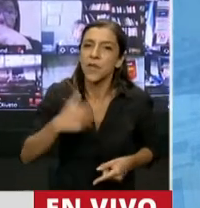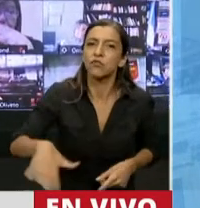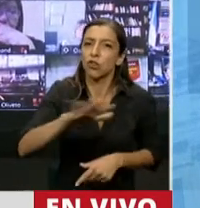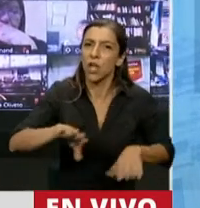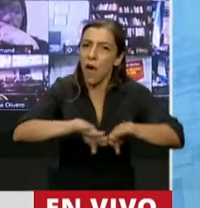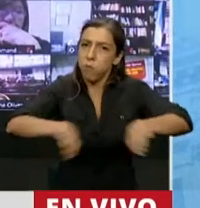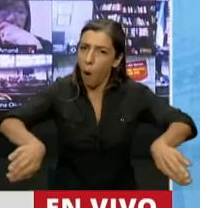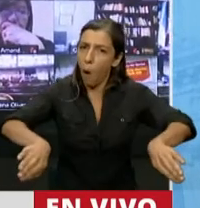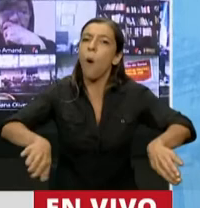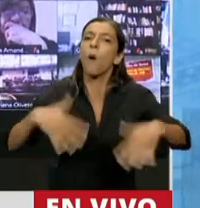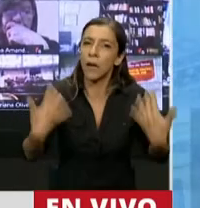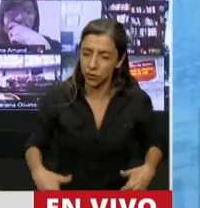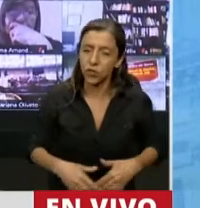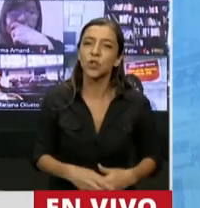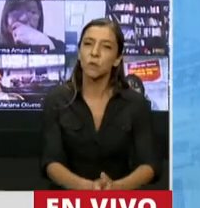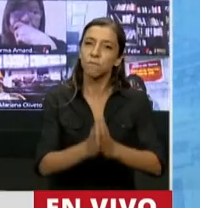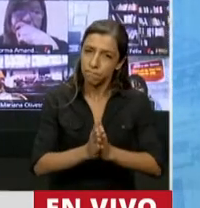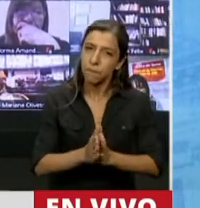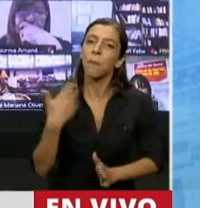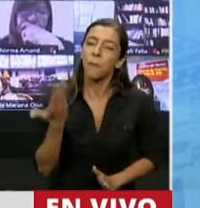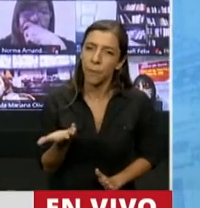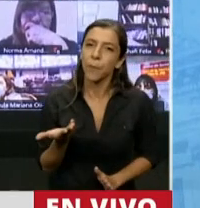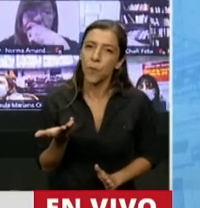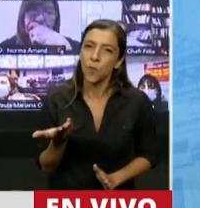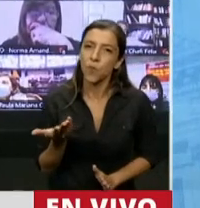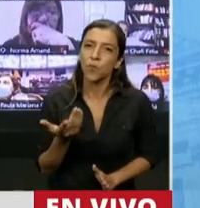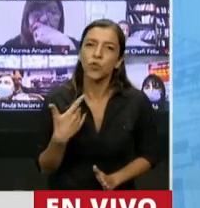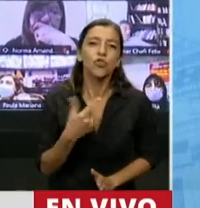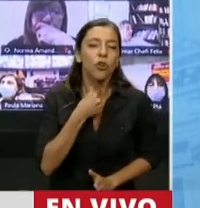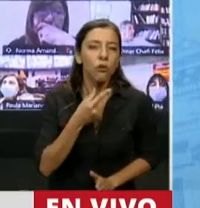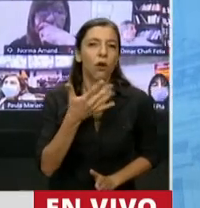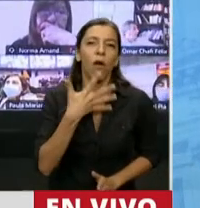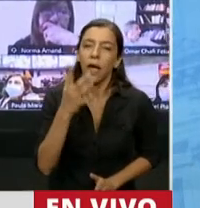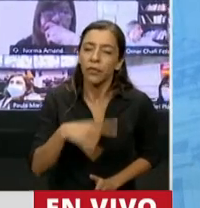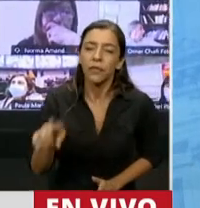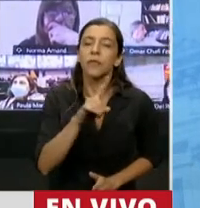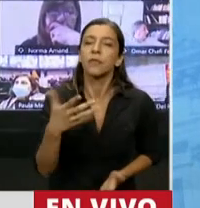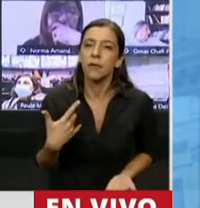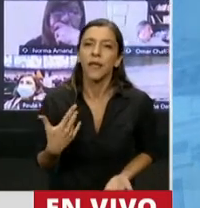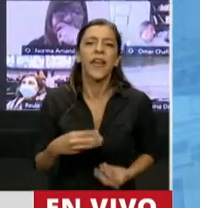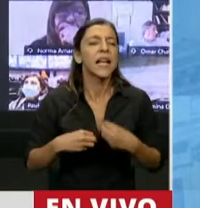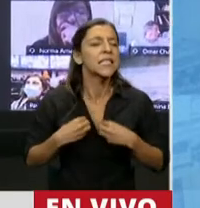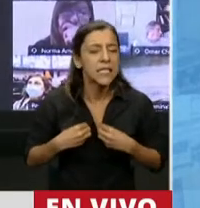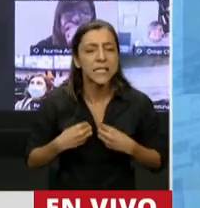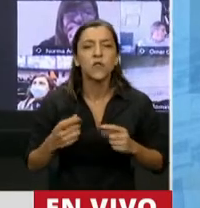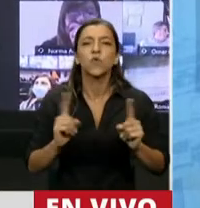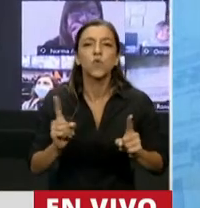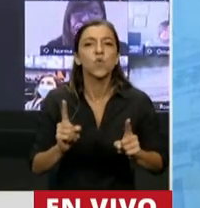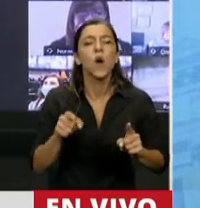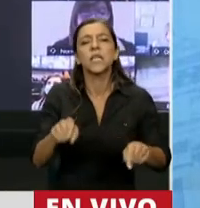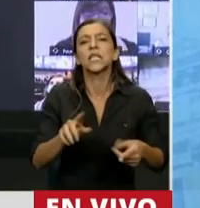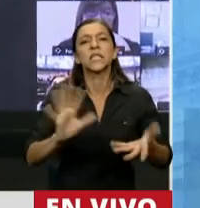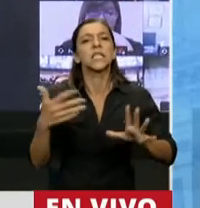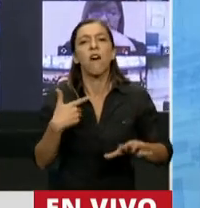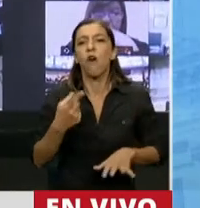apelando a la sensibilidad profunda de que entienda que sienta que no actúe como está actuando